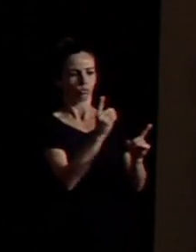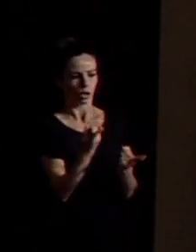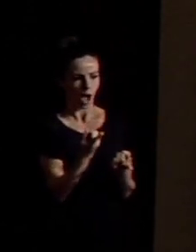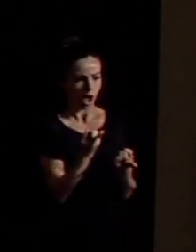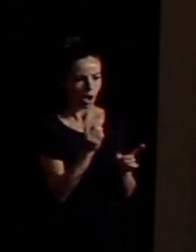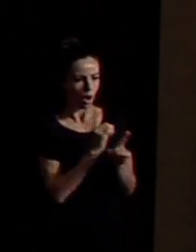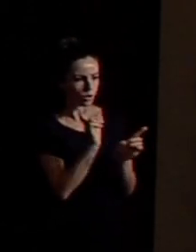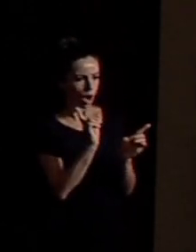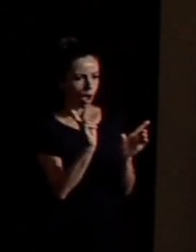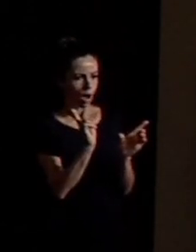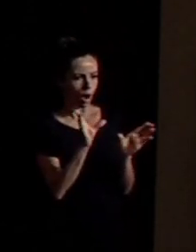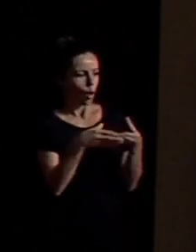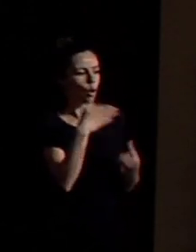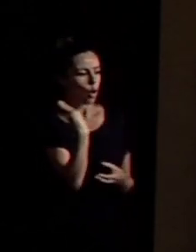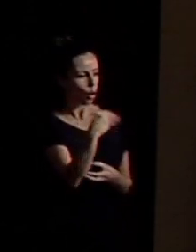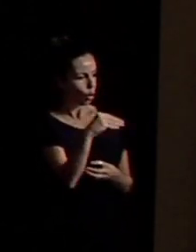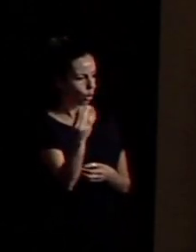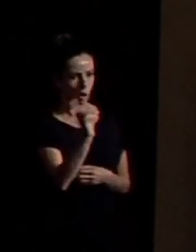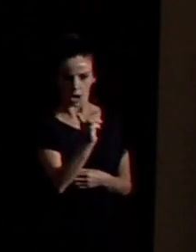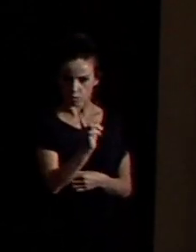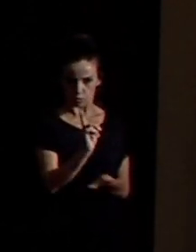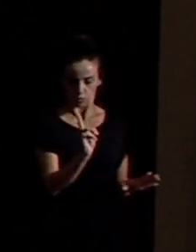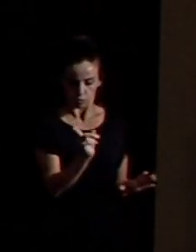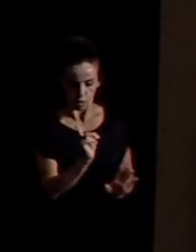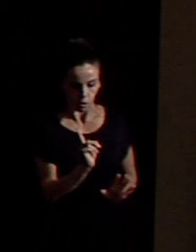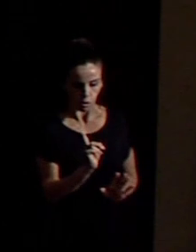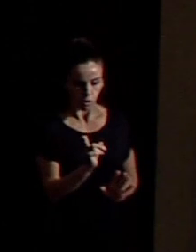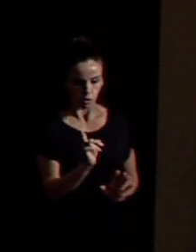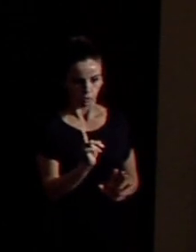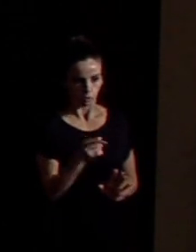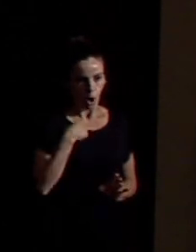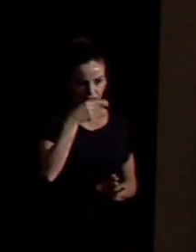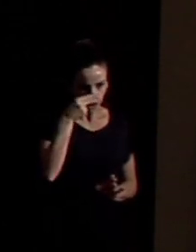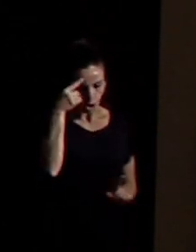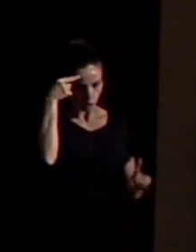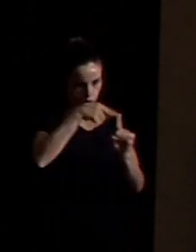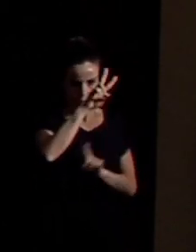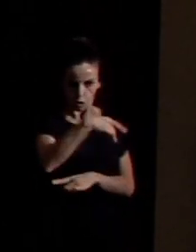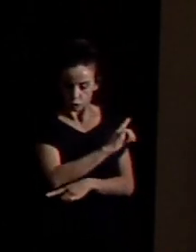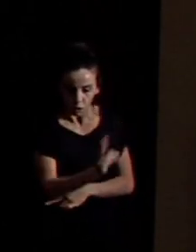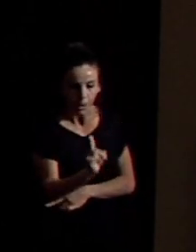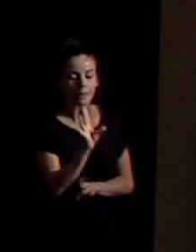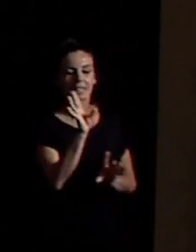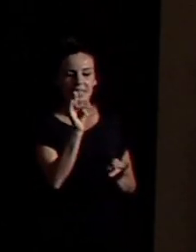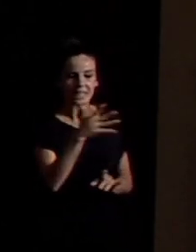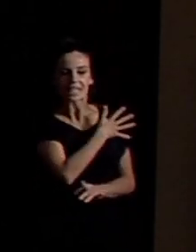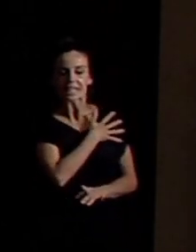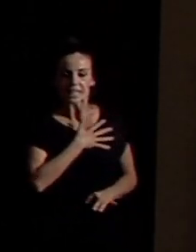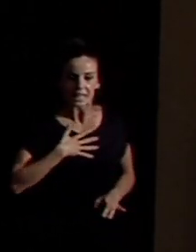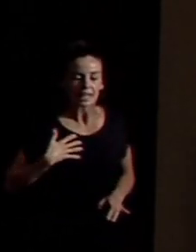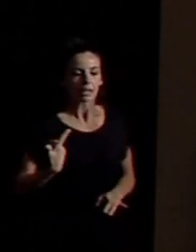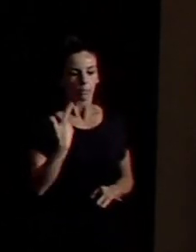al conjunto de la juventud, ¿no? No es ese nuestro interés. Sí que queremos poner el acento,